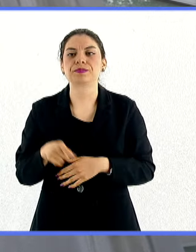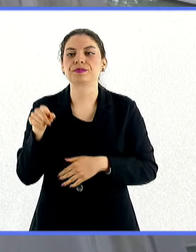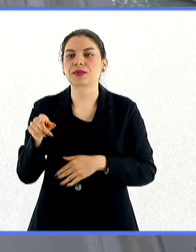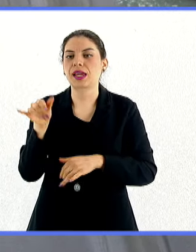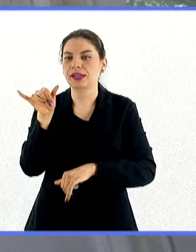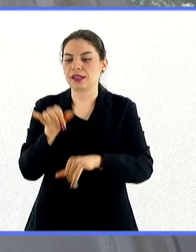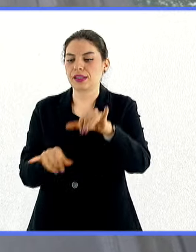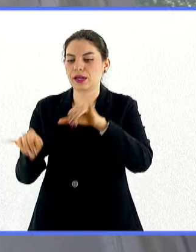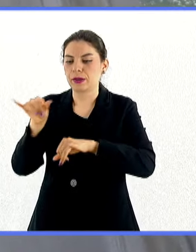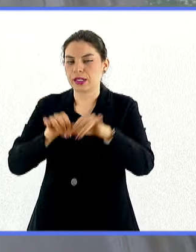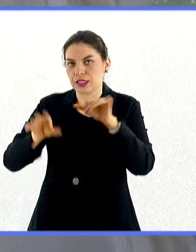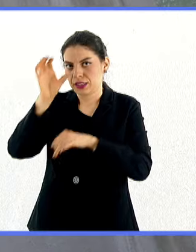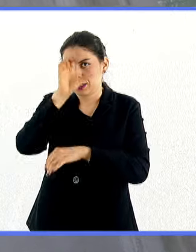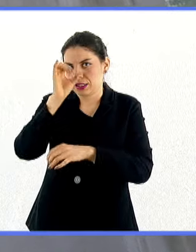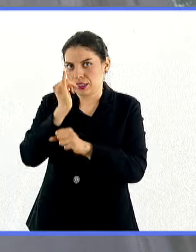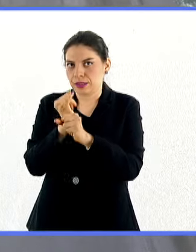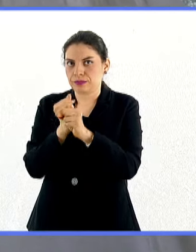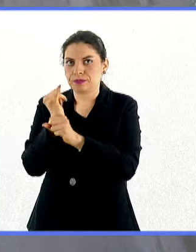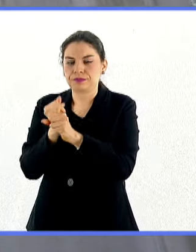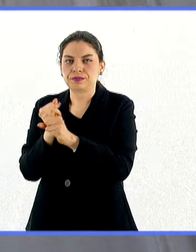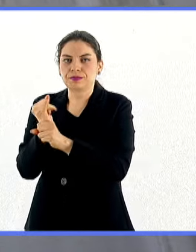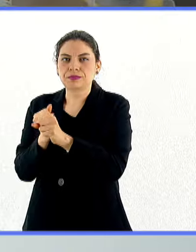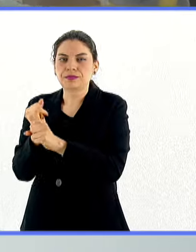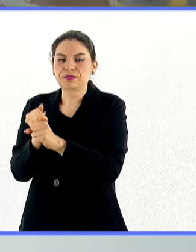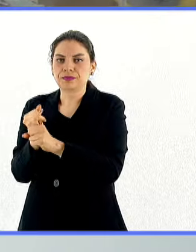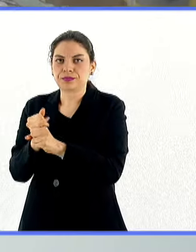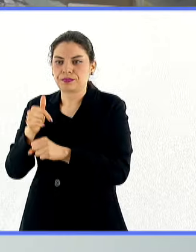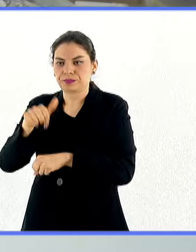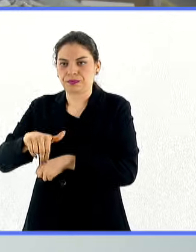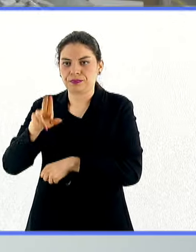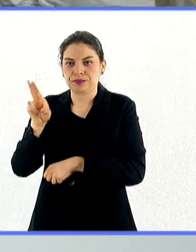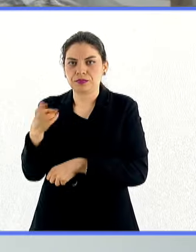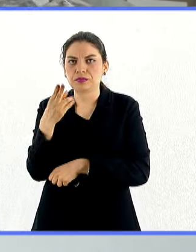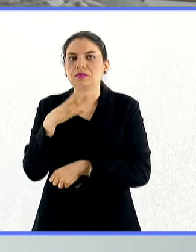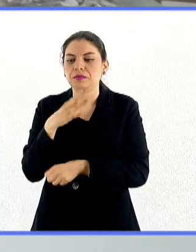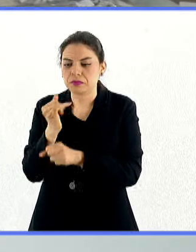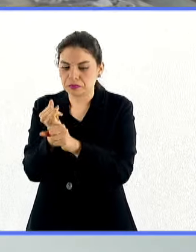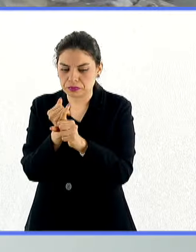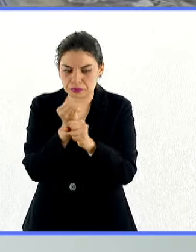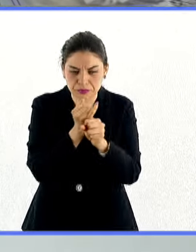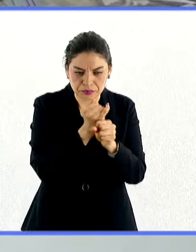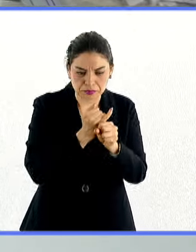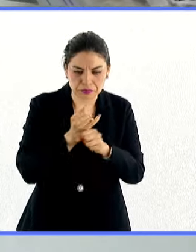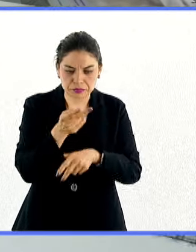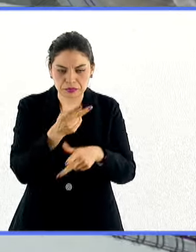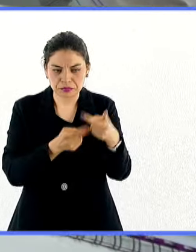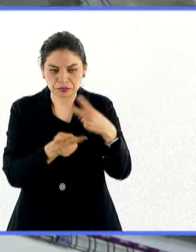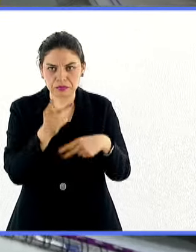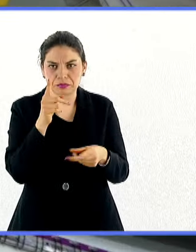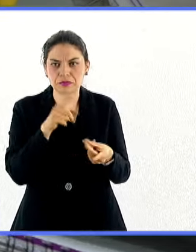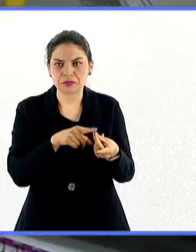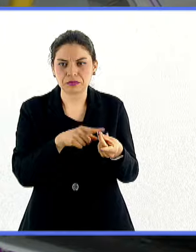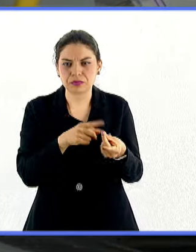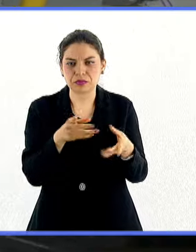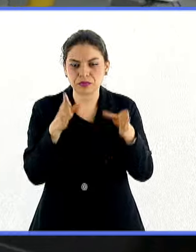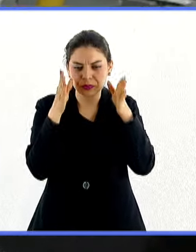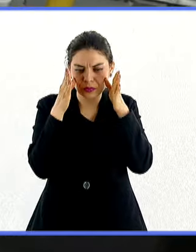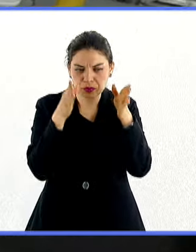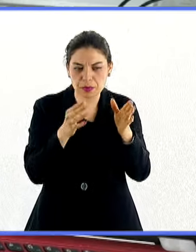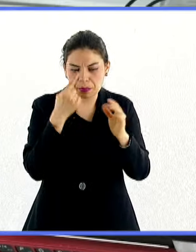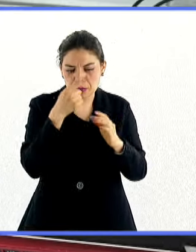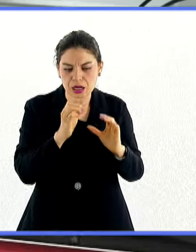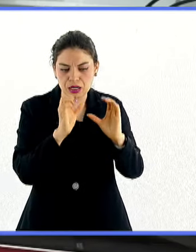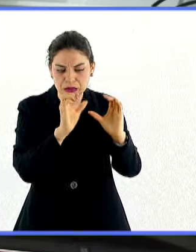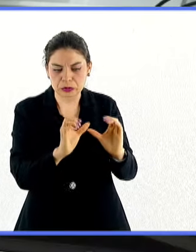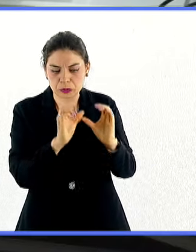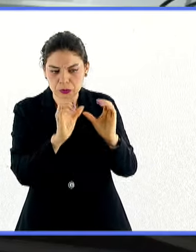Nacional de Ciencias para la Investigación y Conservación de la UNAM, se estudia y preserva el patrimonio cultural, enfocándose en la conservación y